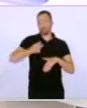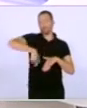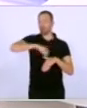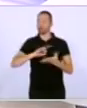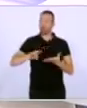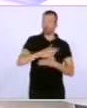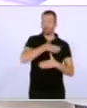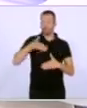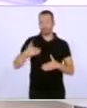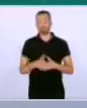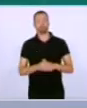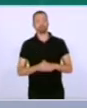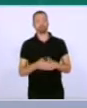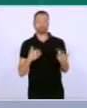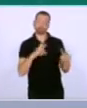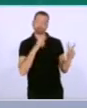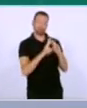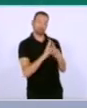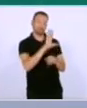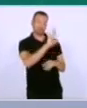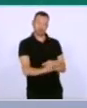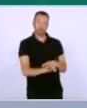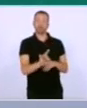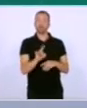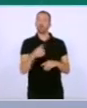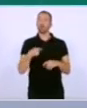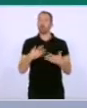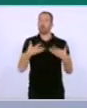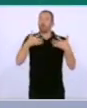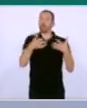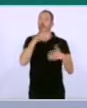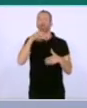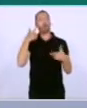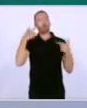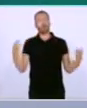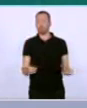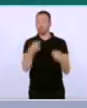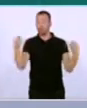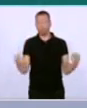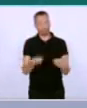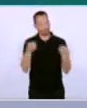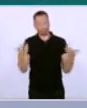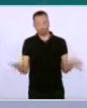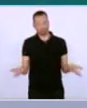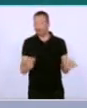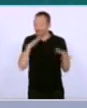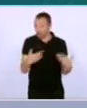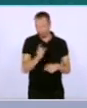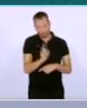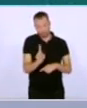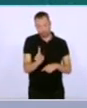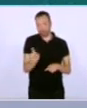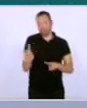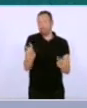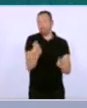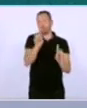sí y no lo decimos ahora Porque estemos en campaña electoral toda nuestra actividad en esta legislatura